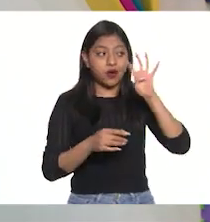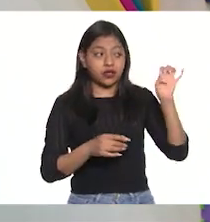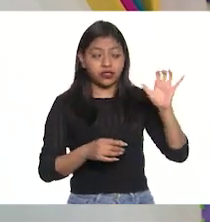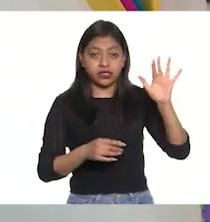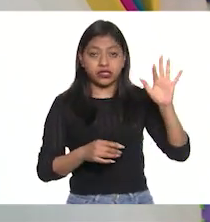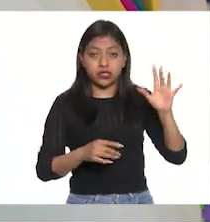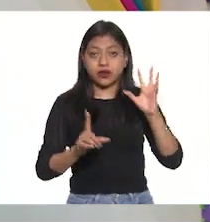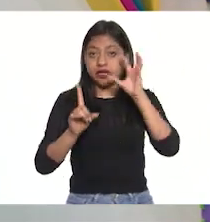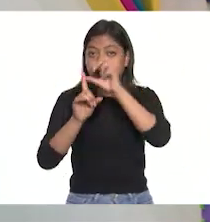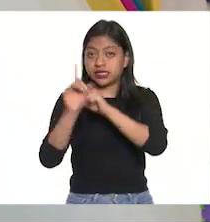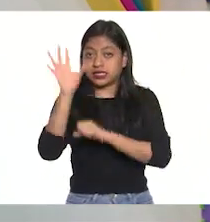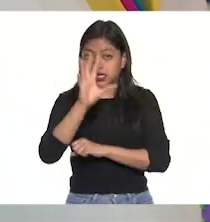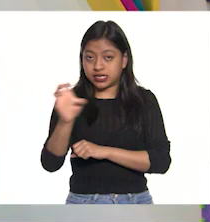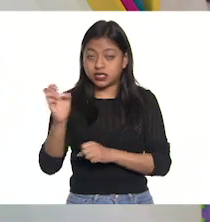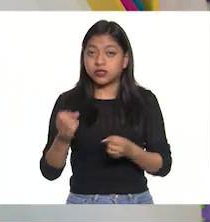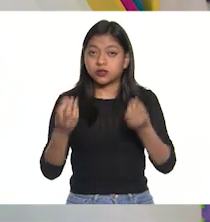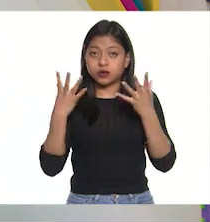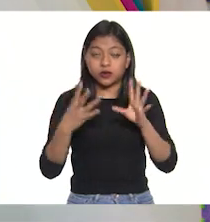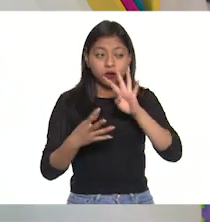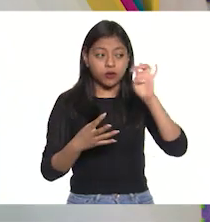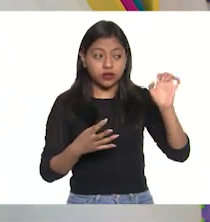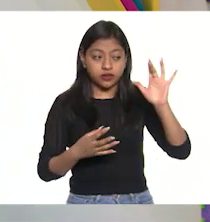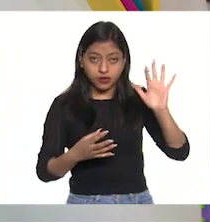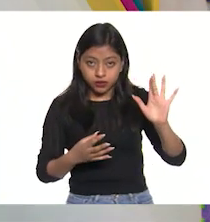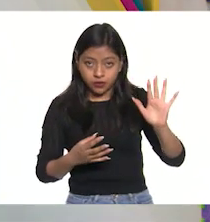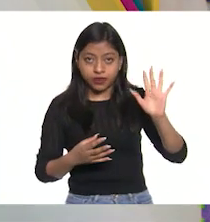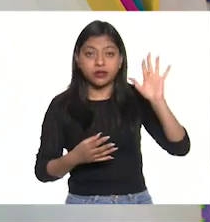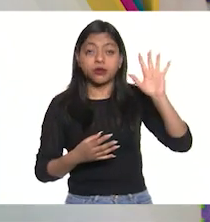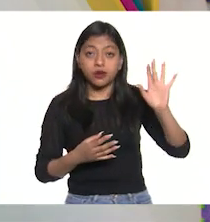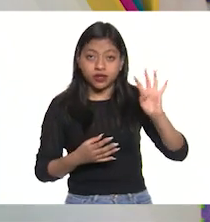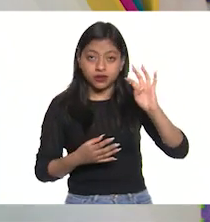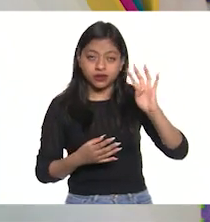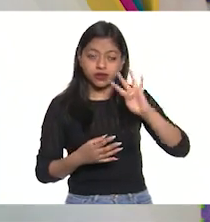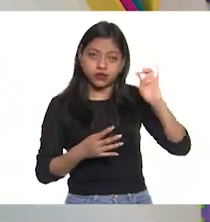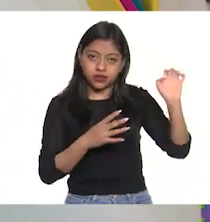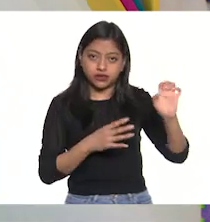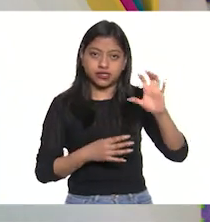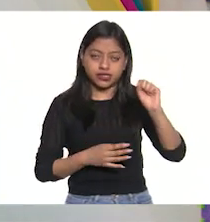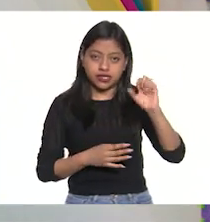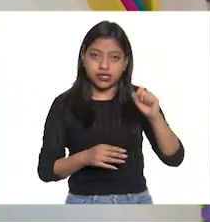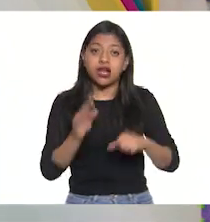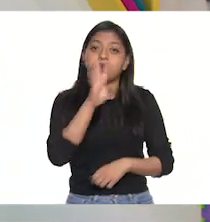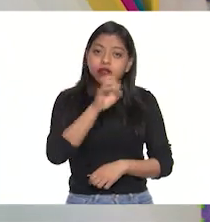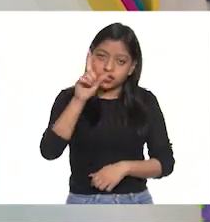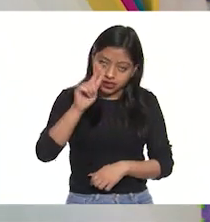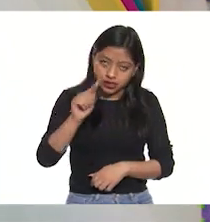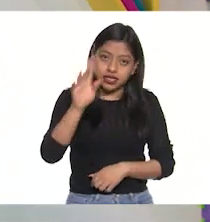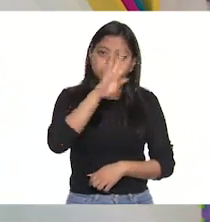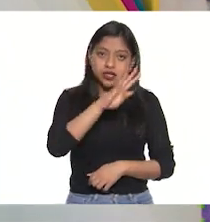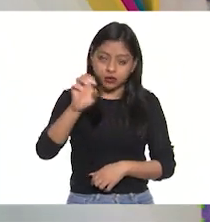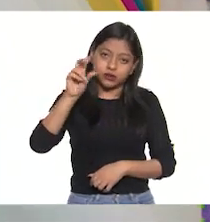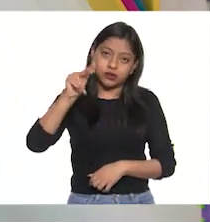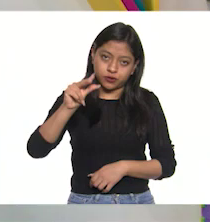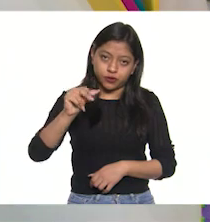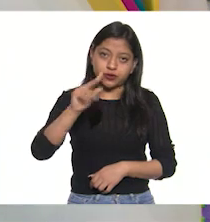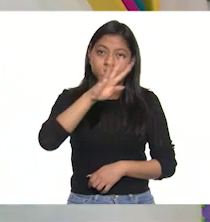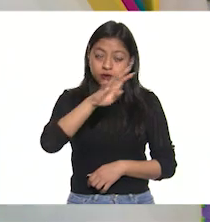500. Y tenemos entonces 450, 460, 470,